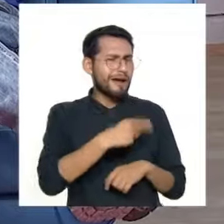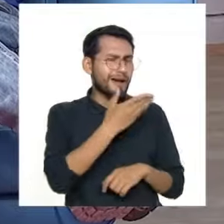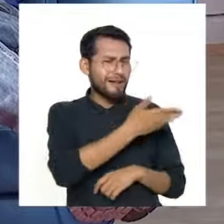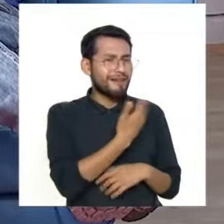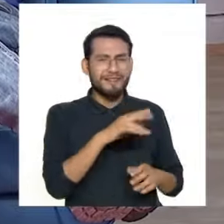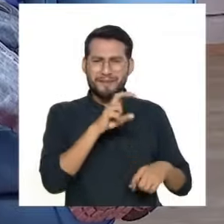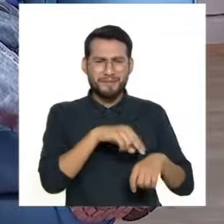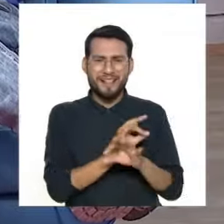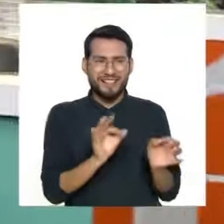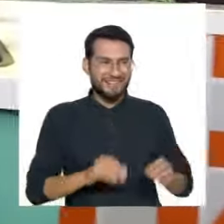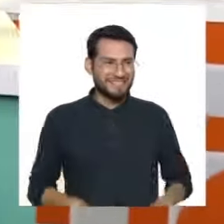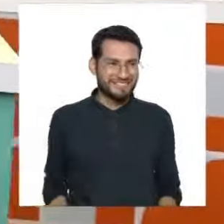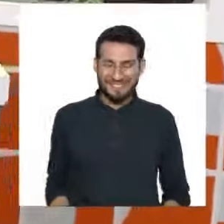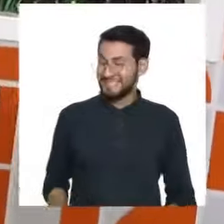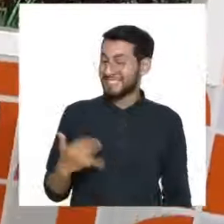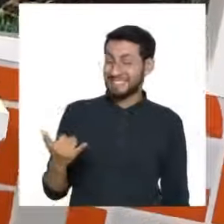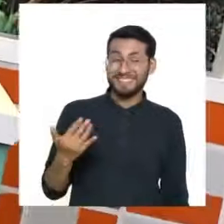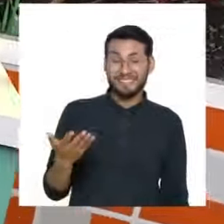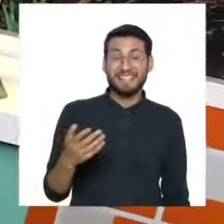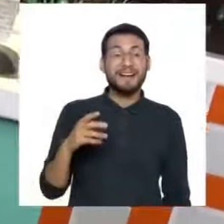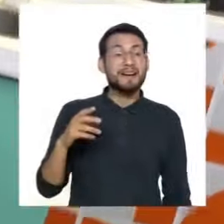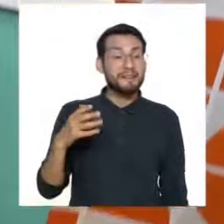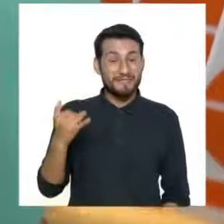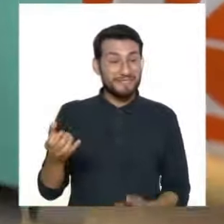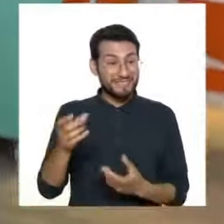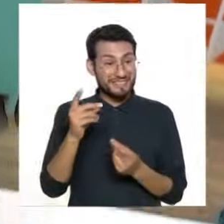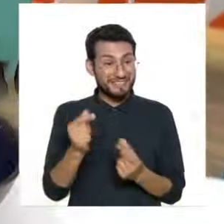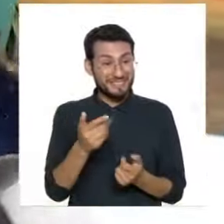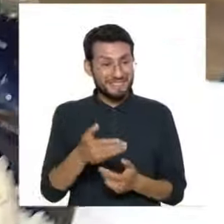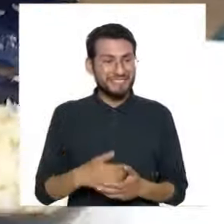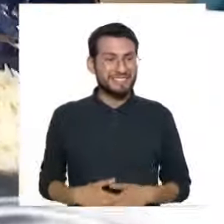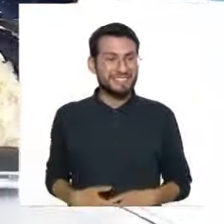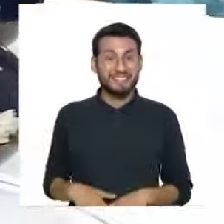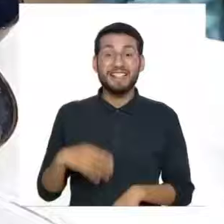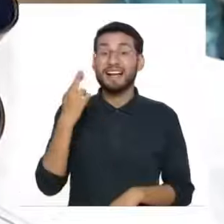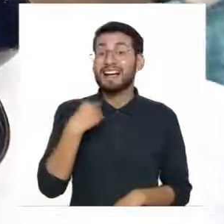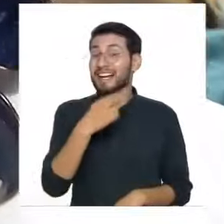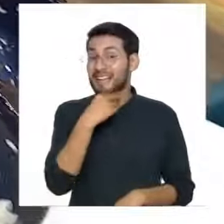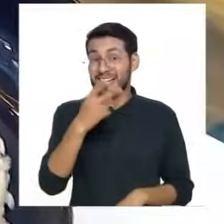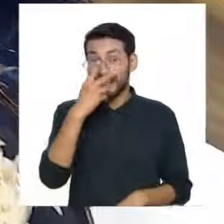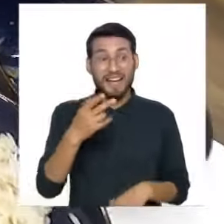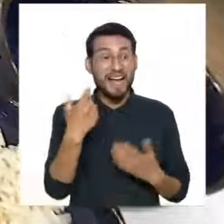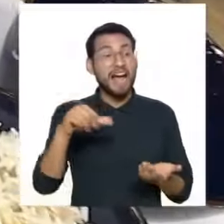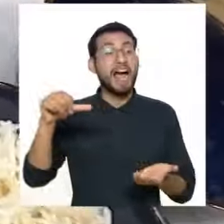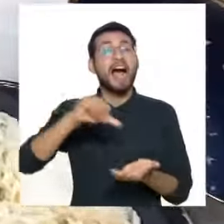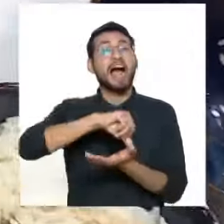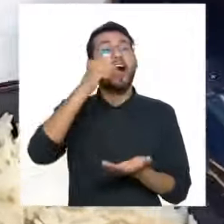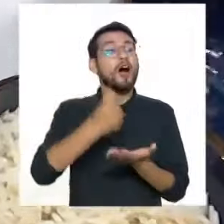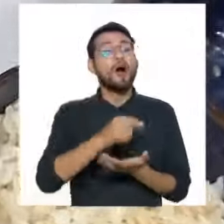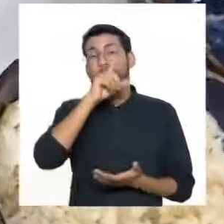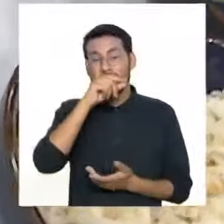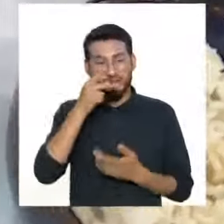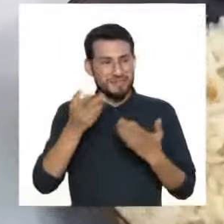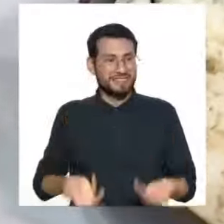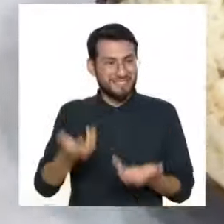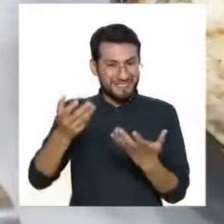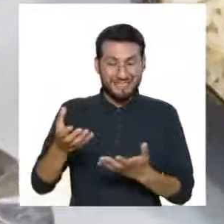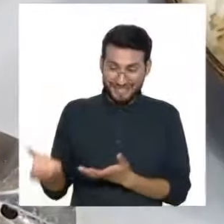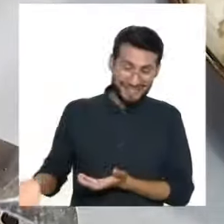que no tiene papa vamos a servir nuestro último plato y Así de rápido como si estuvieramos un restaurante por favor un arroz con pollo Sale sale